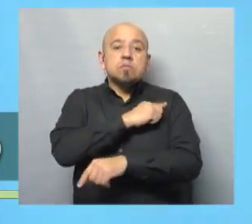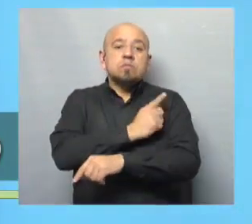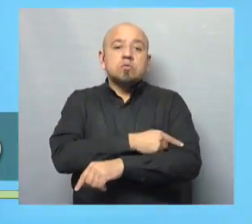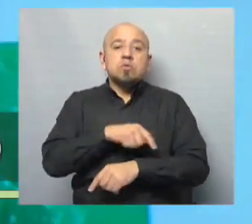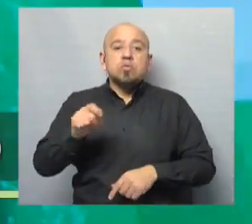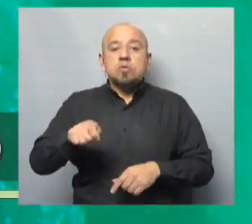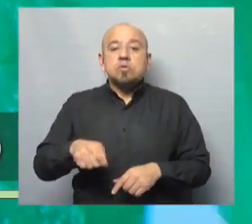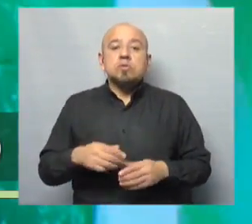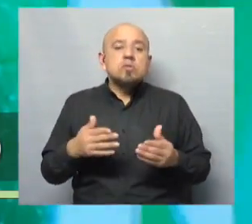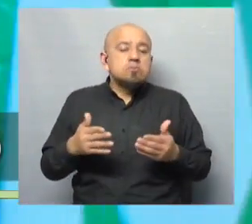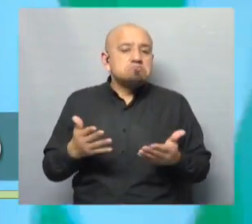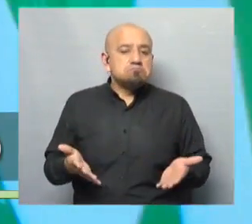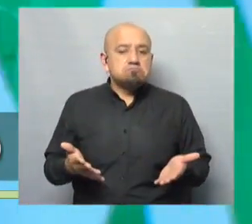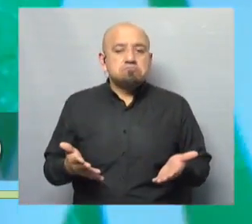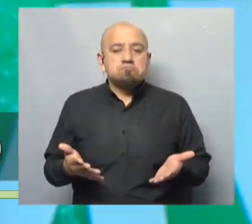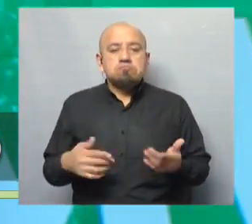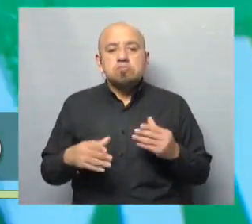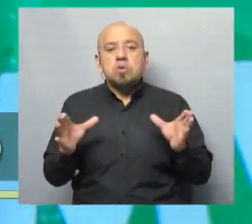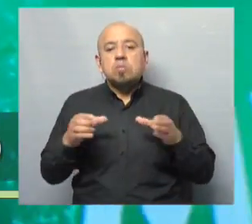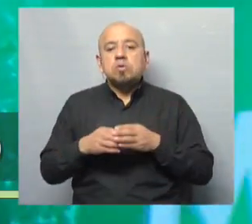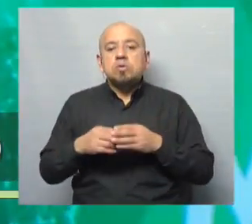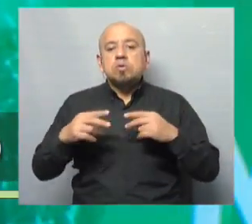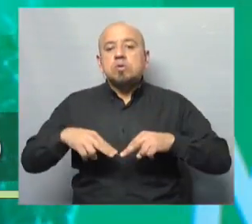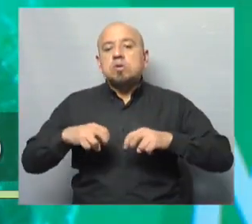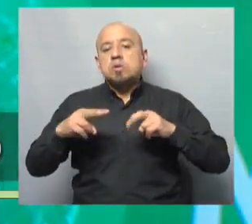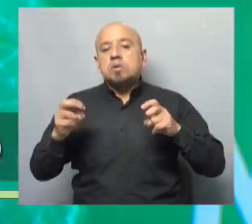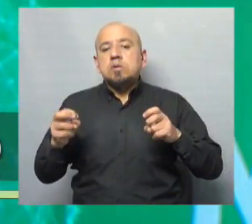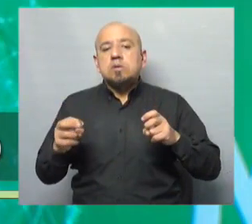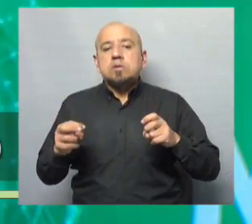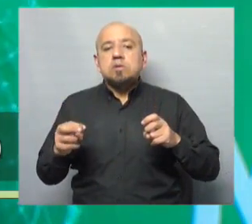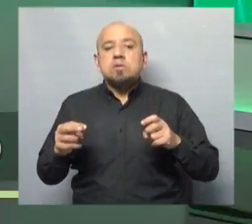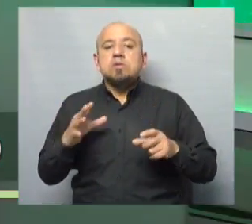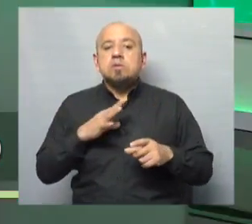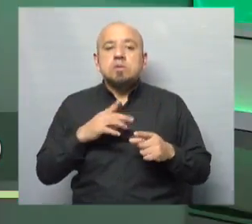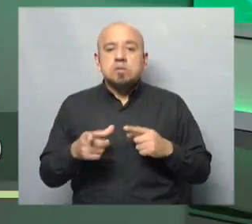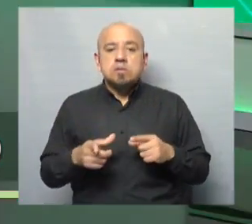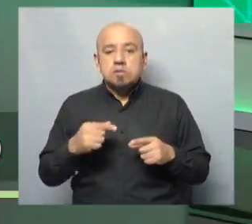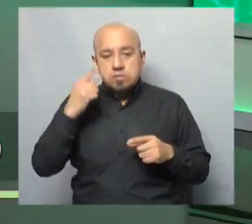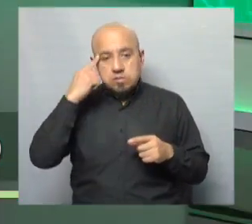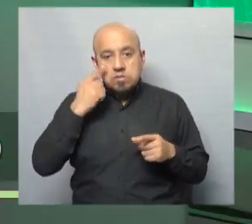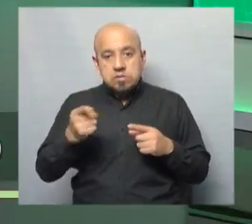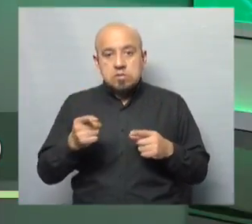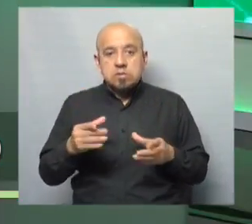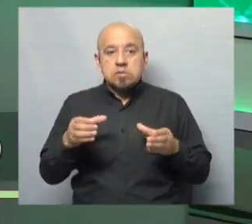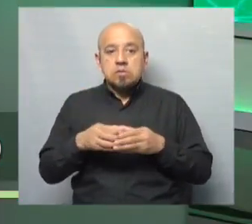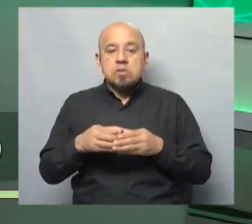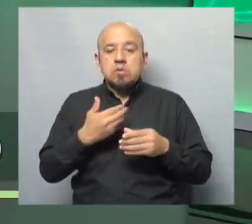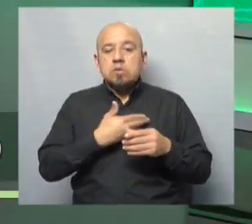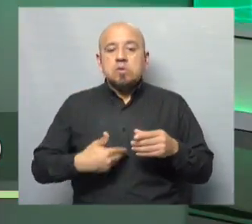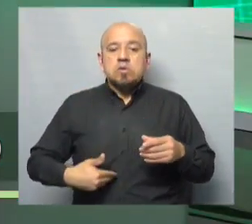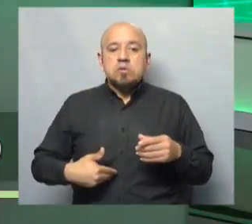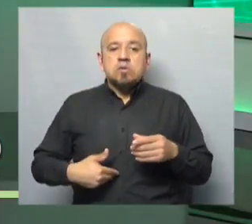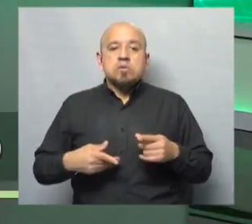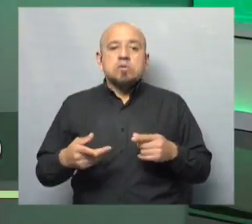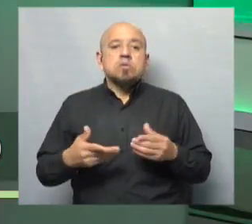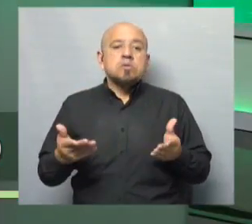qué objeto tiene una comisión investigadora debería ser reconsiderado por la propia coalición de gobierno puede brindar elementos